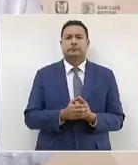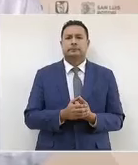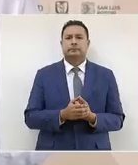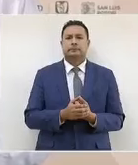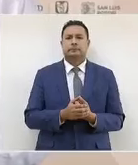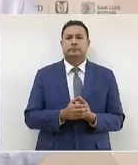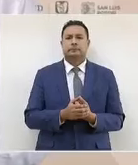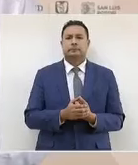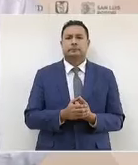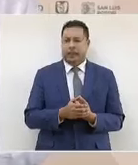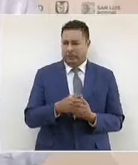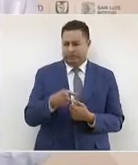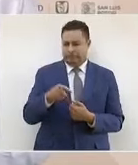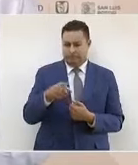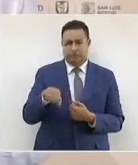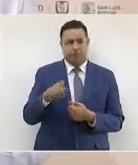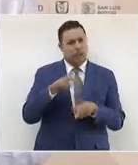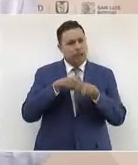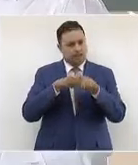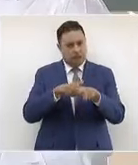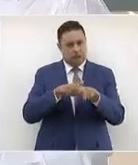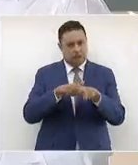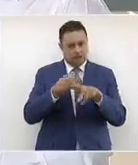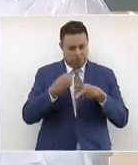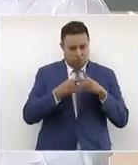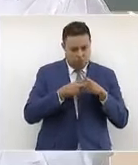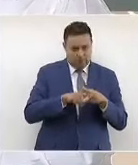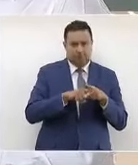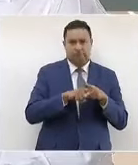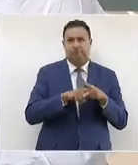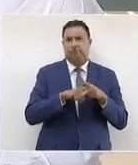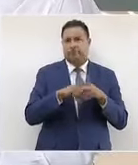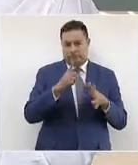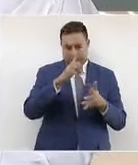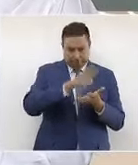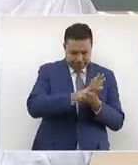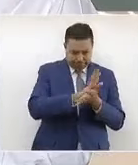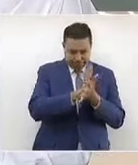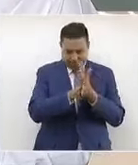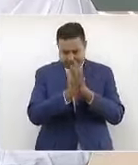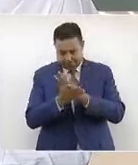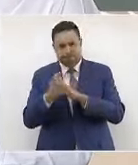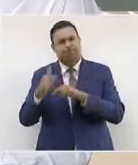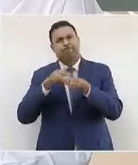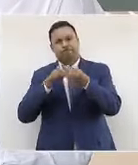gente que va a darle continuidad a la transformación,